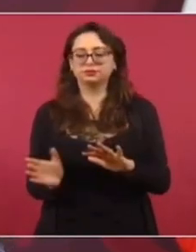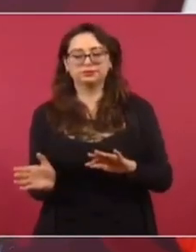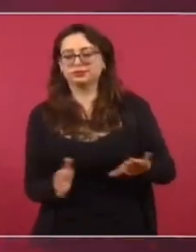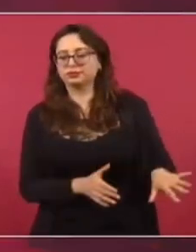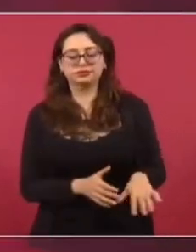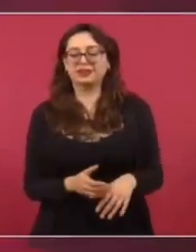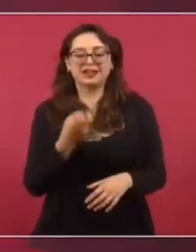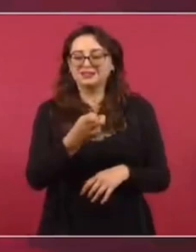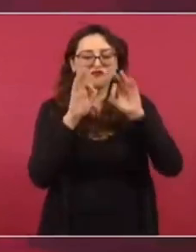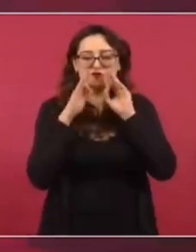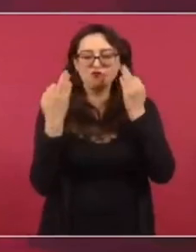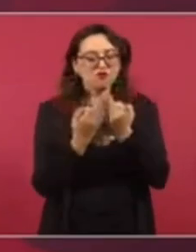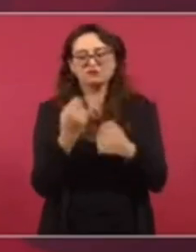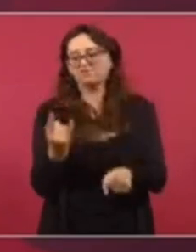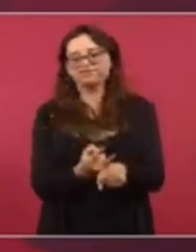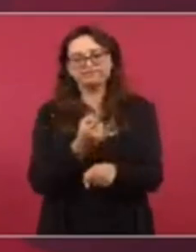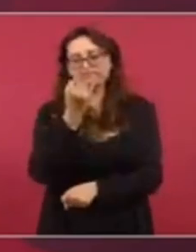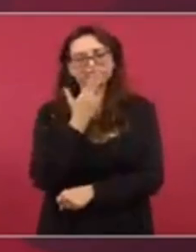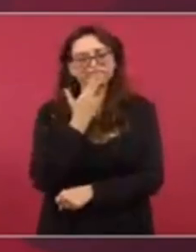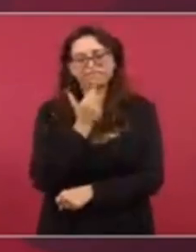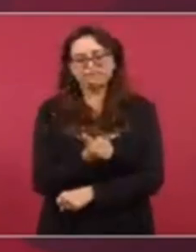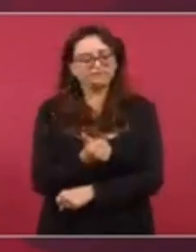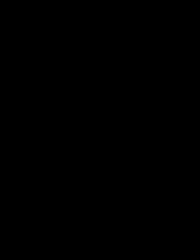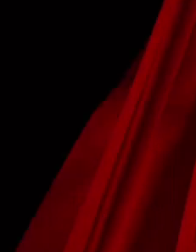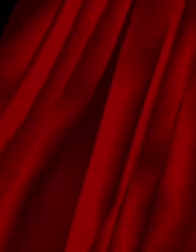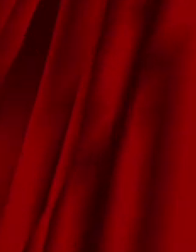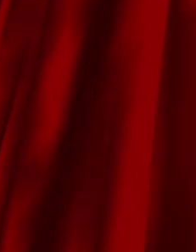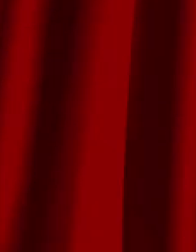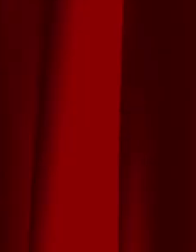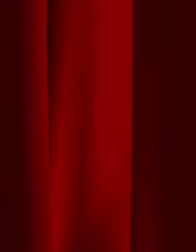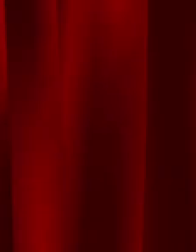existiendo y con todo respeto el caso de Estados Unidos